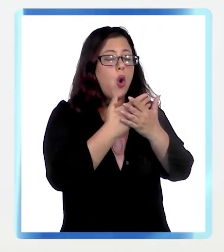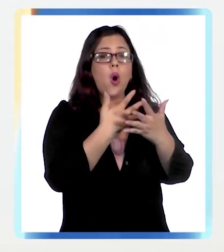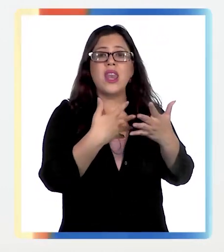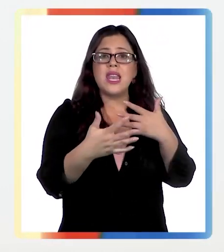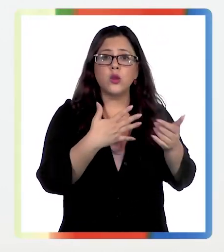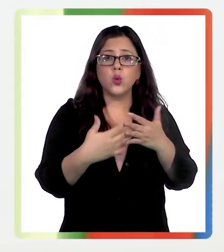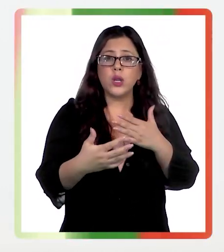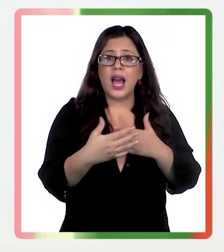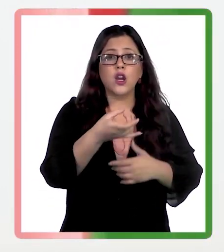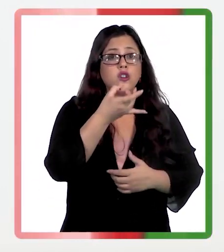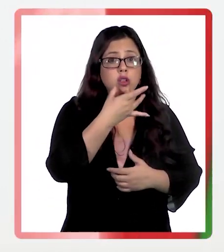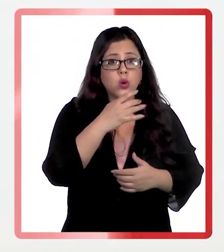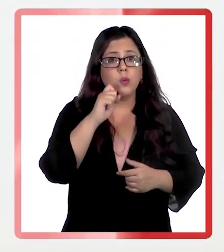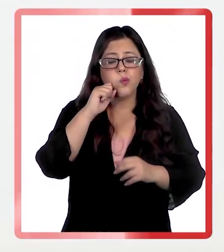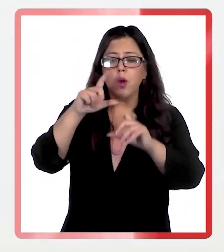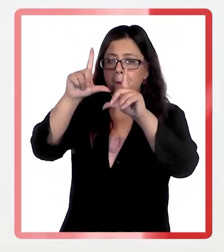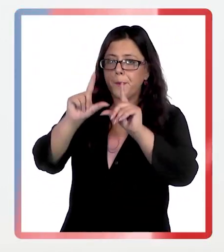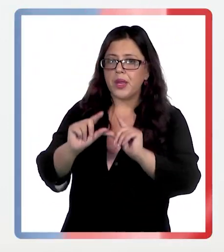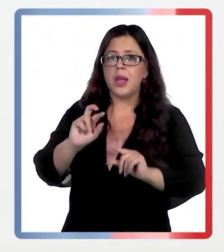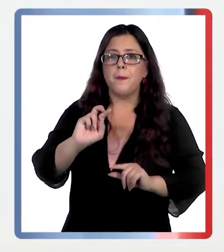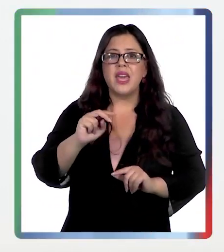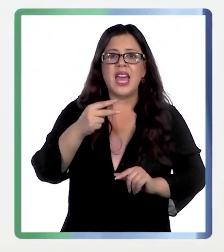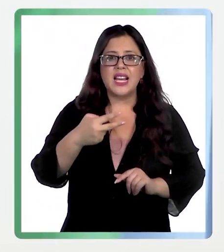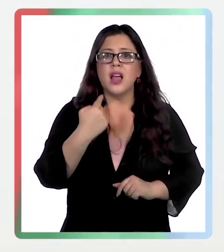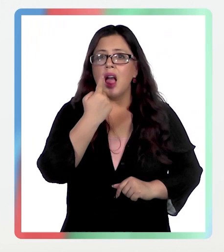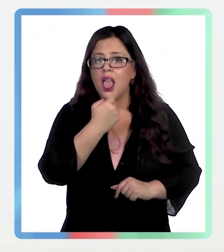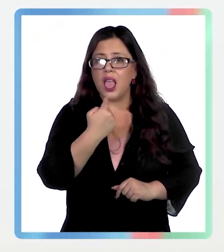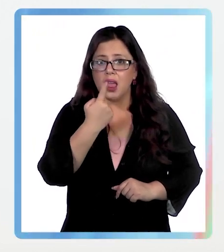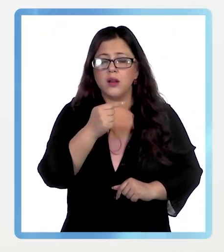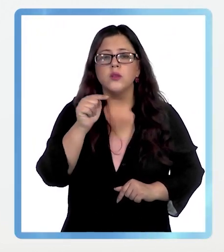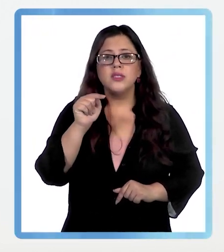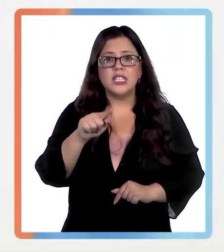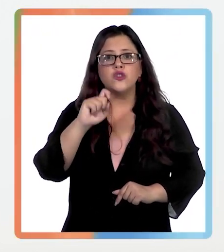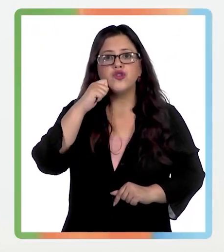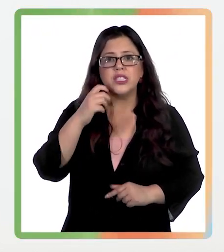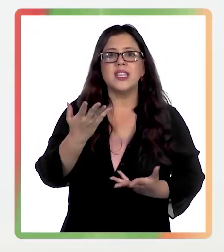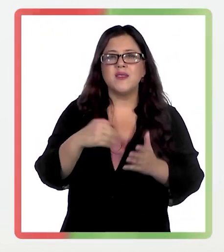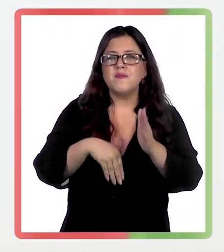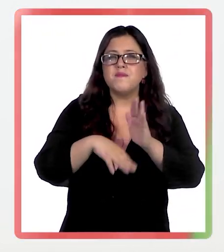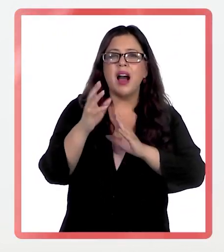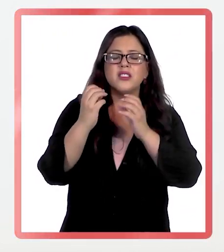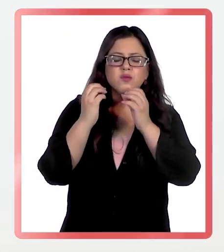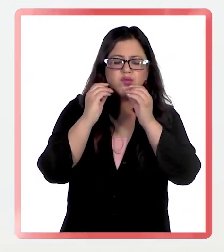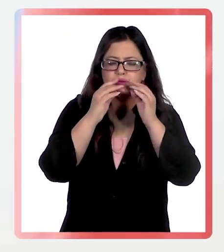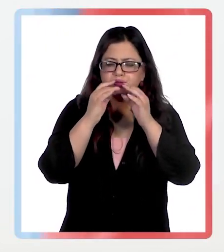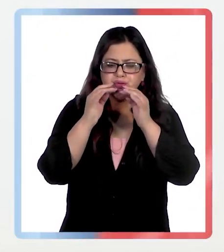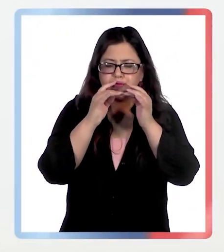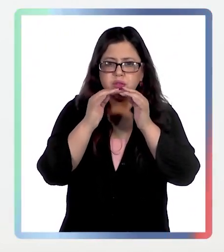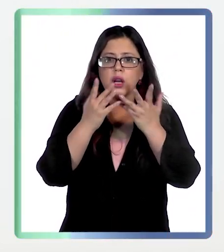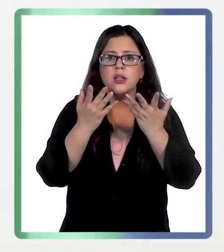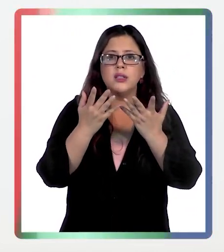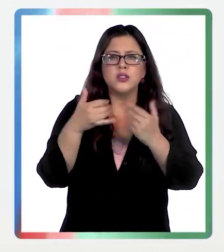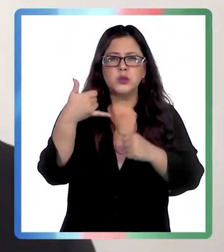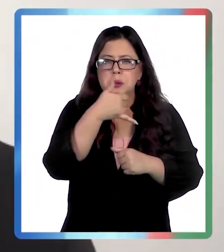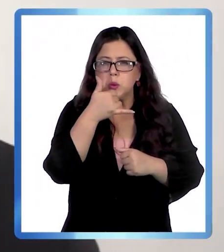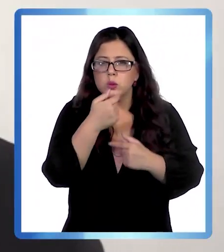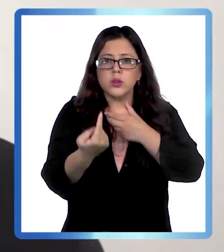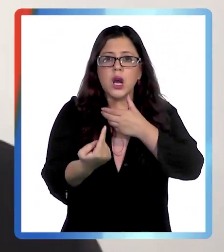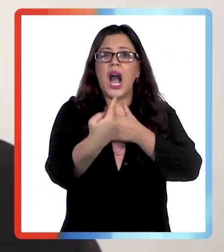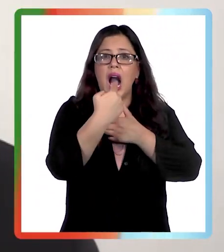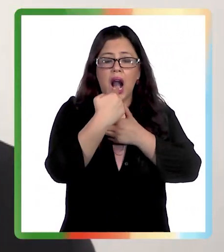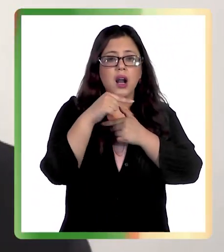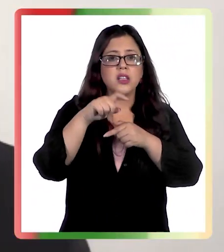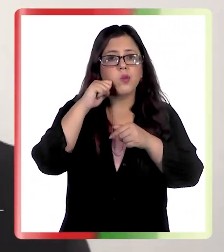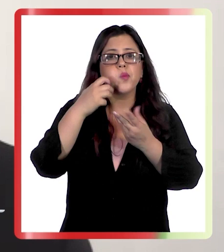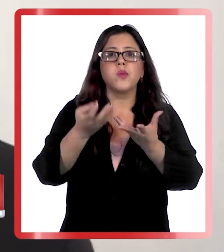azúcar producen una baja del PH salival y con eso proliferan las bacterias de nuestra boca que